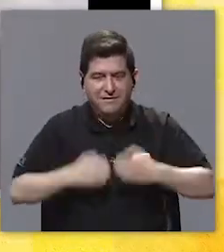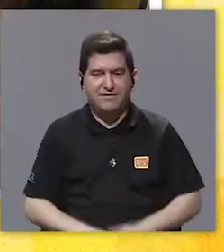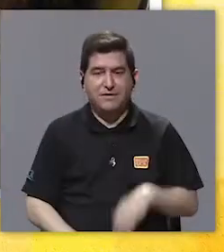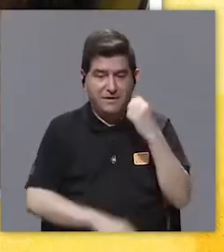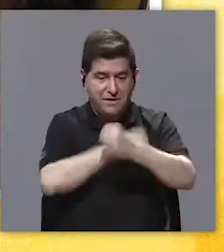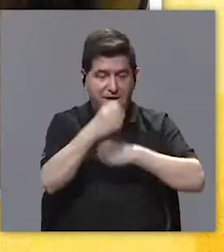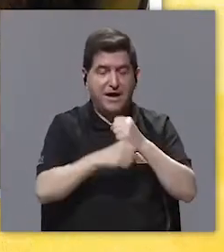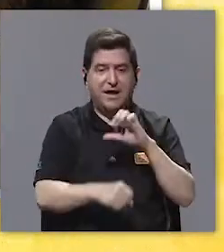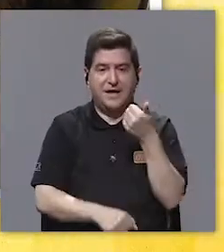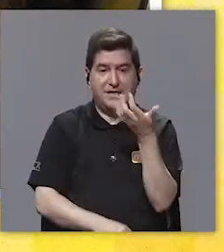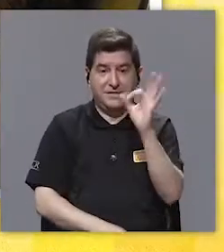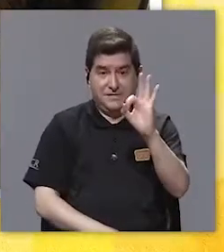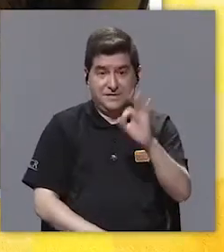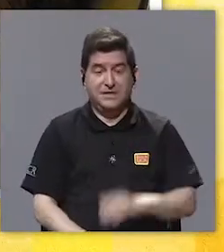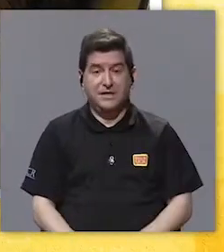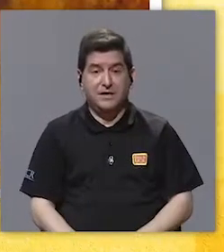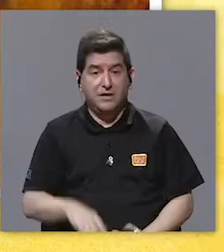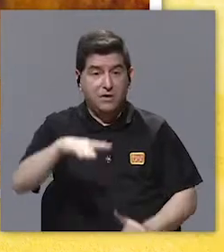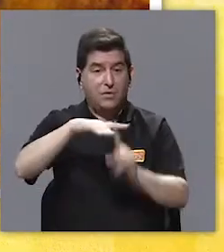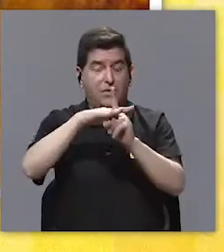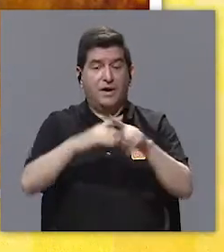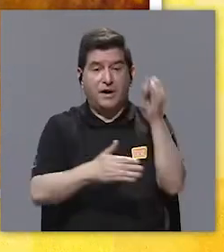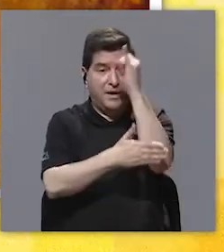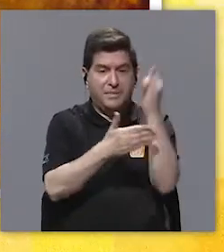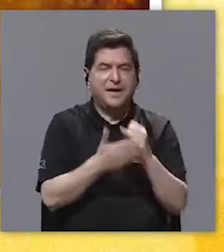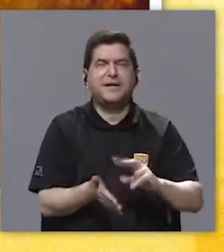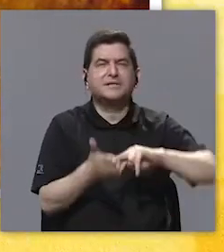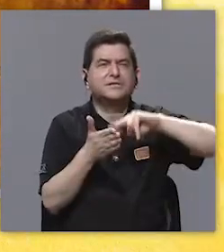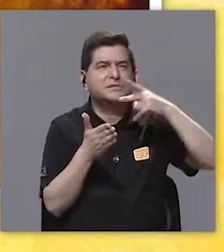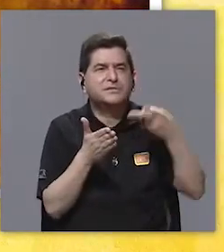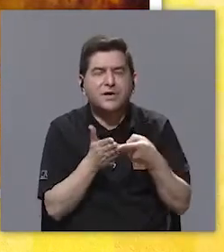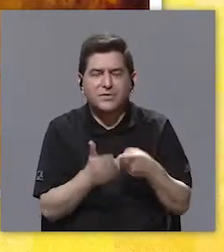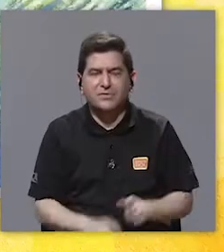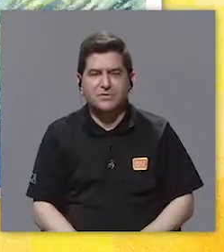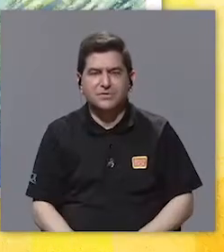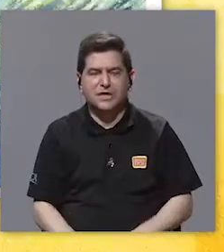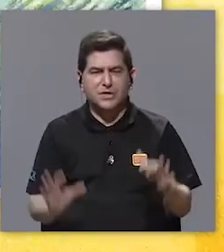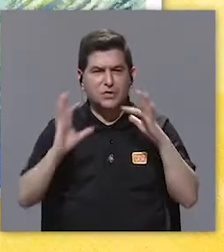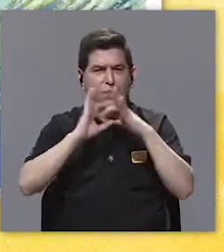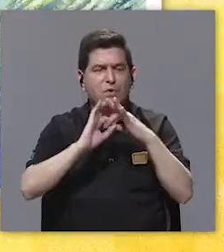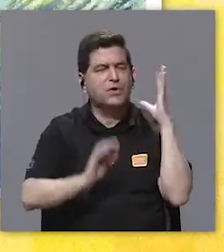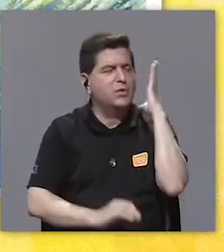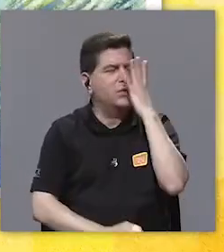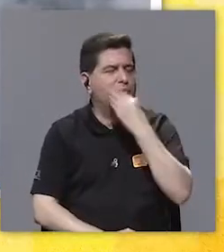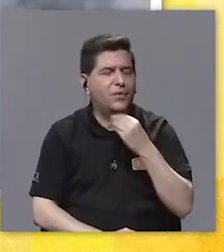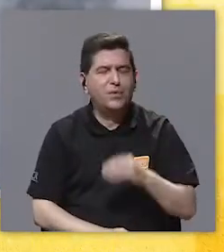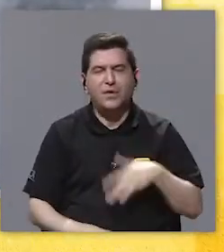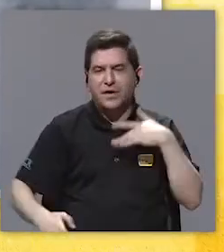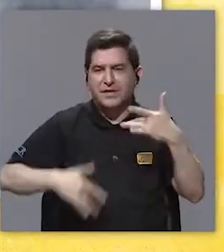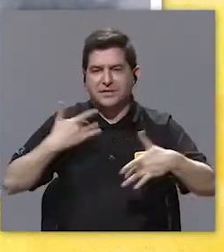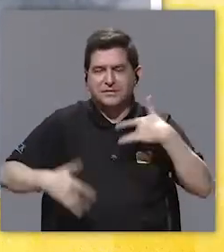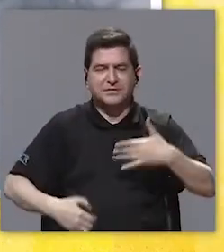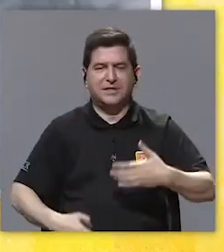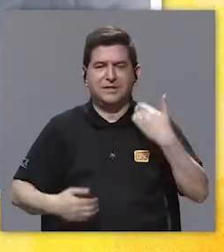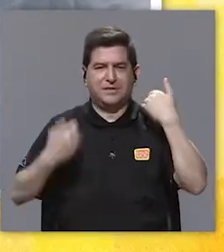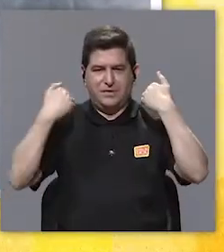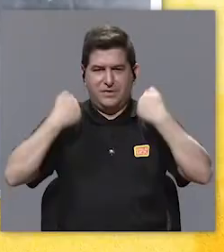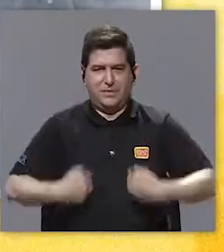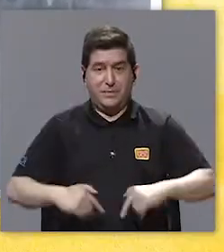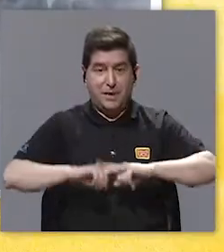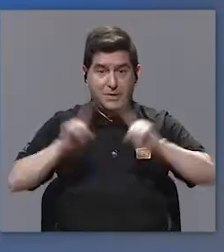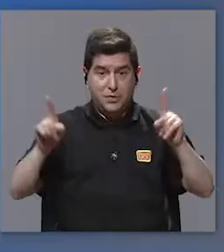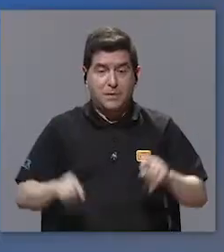emotivo a partir del siglo 19 empezamos a ver el arte como un concepto absoluto asociado a la belleza y los sentimientos